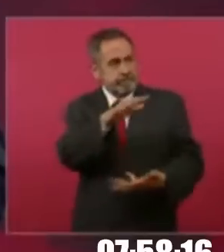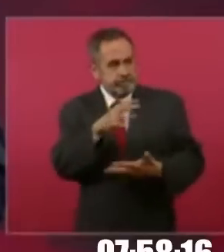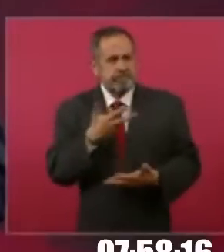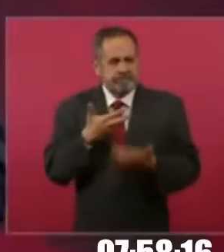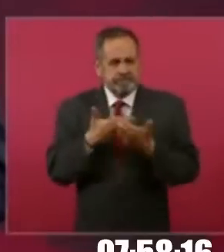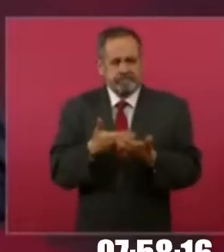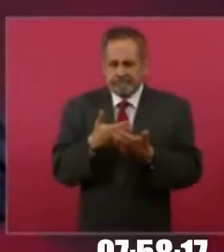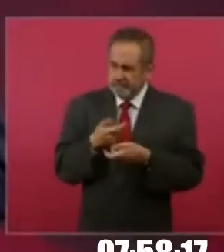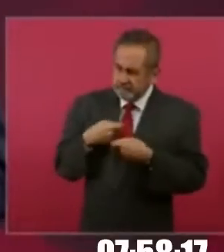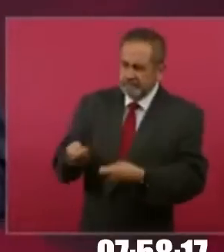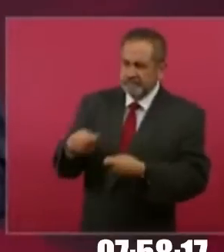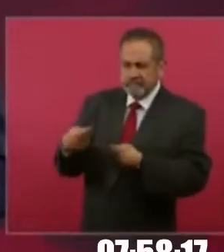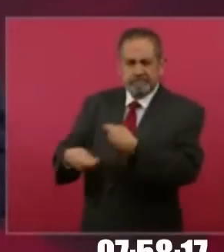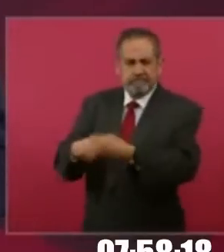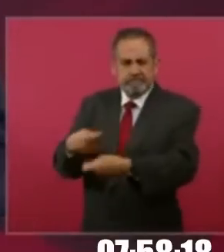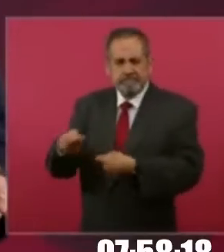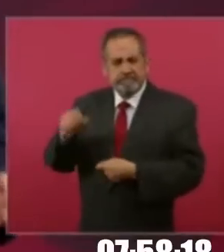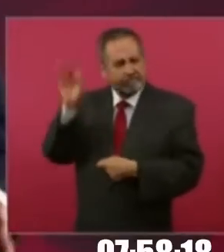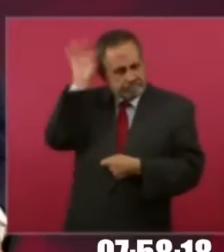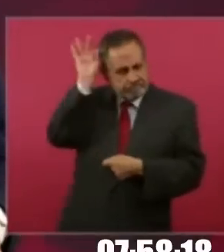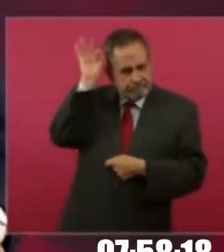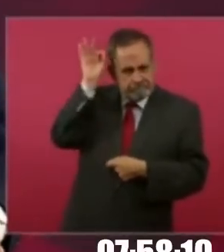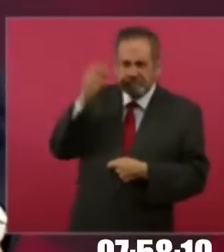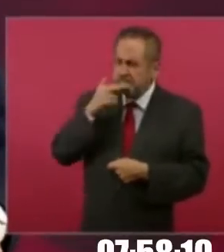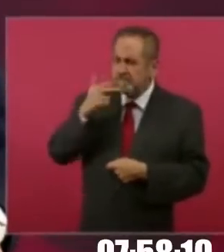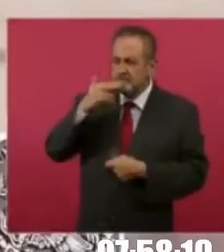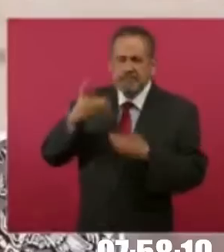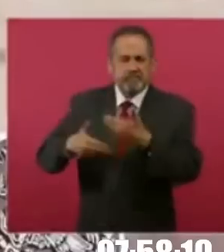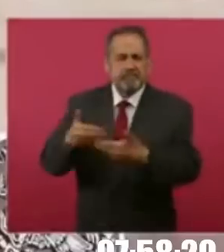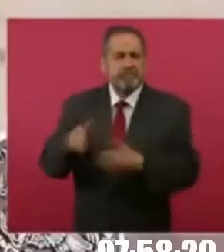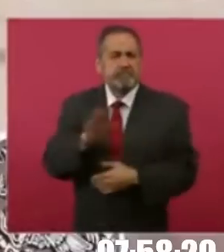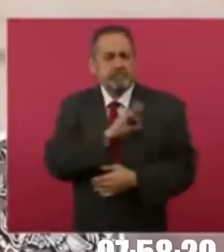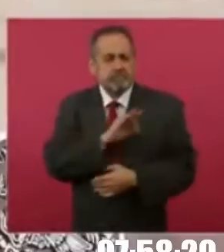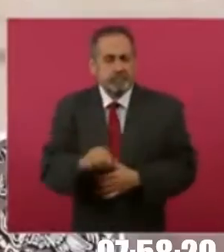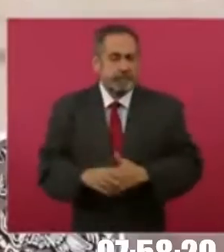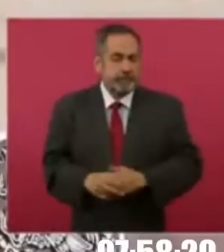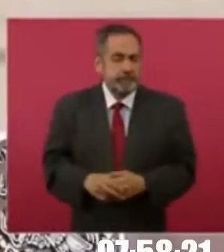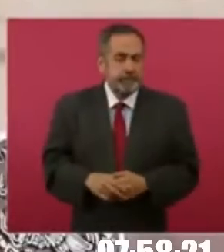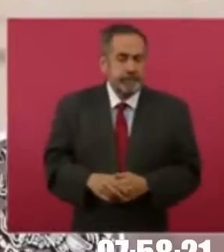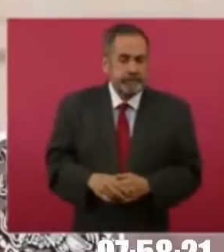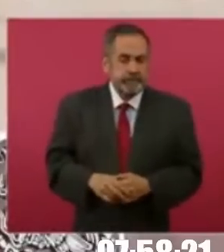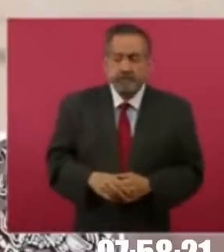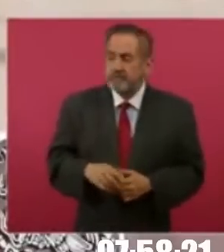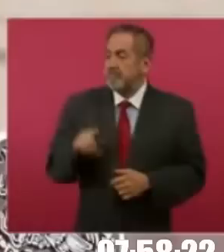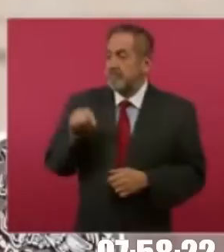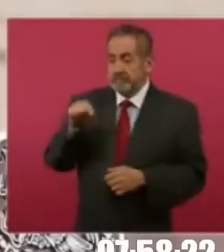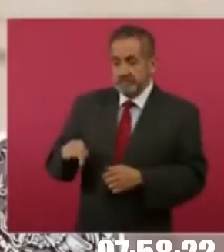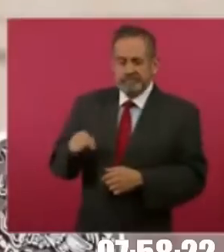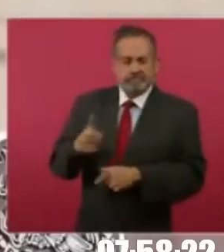hacerlo hemos tenemos completamente bandera Blanca en labio